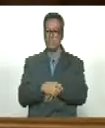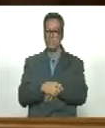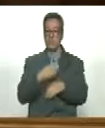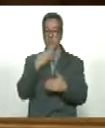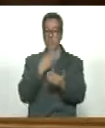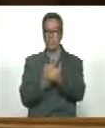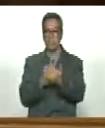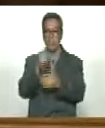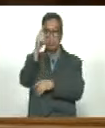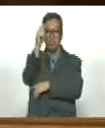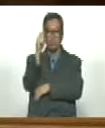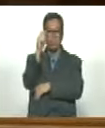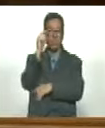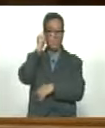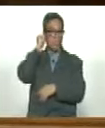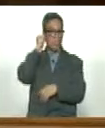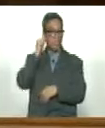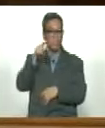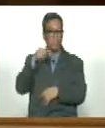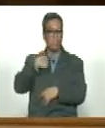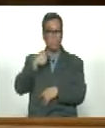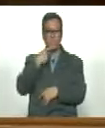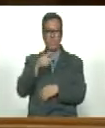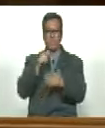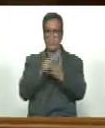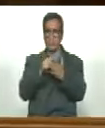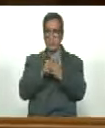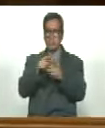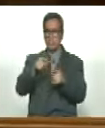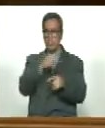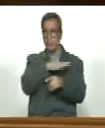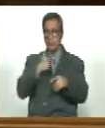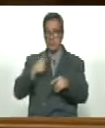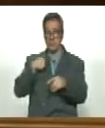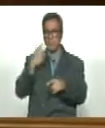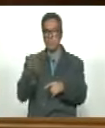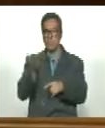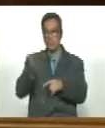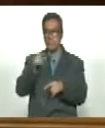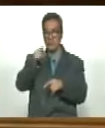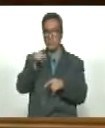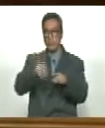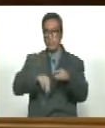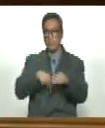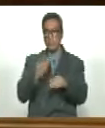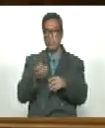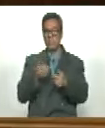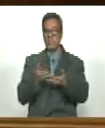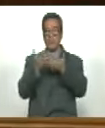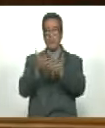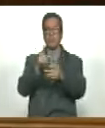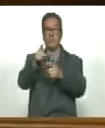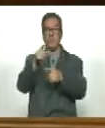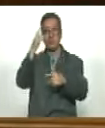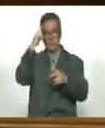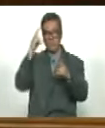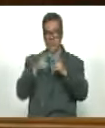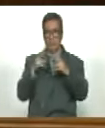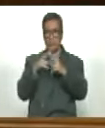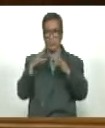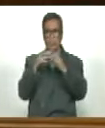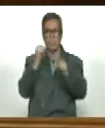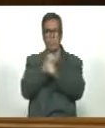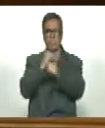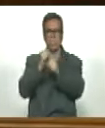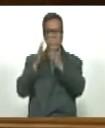Gracias, diputada. No, yo sobre ese punto creo que es importante que desde acá podamos brindarle también un reconocimiento a todos los